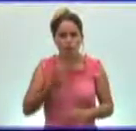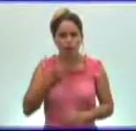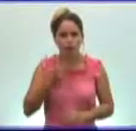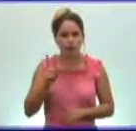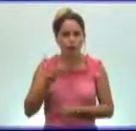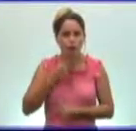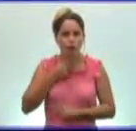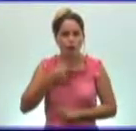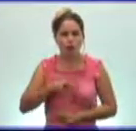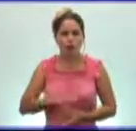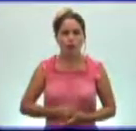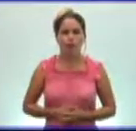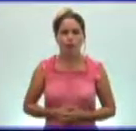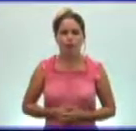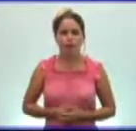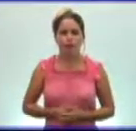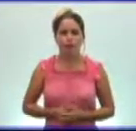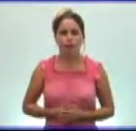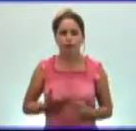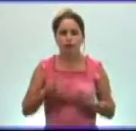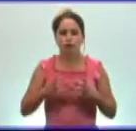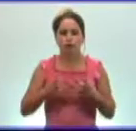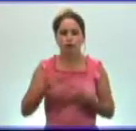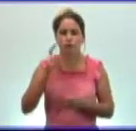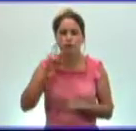ejemplo. La fórmula que nos proponemos,